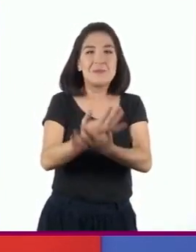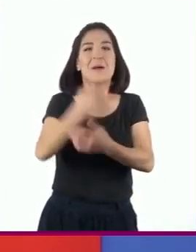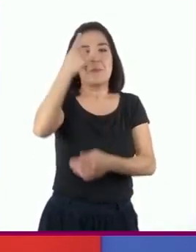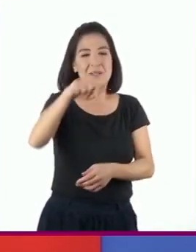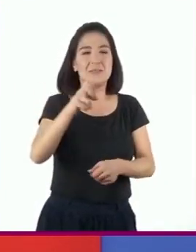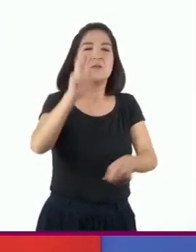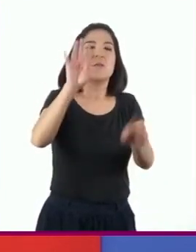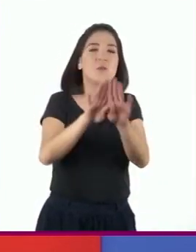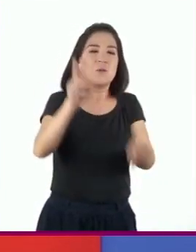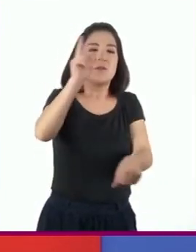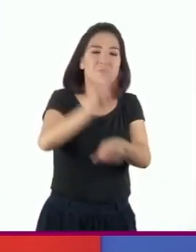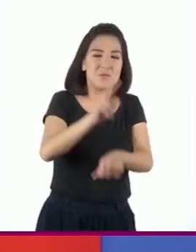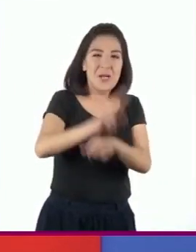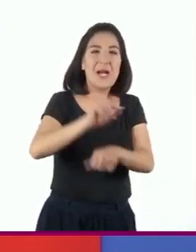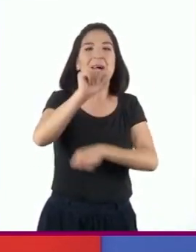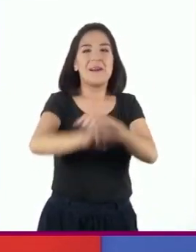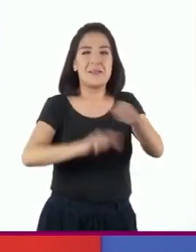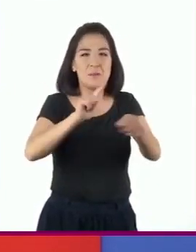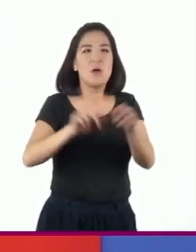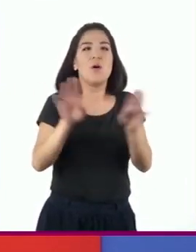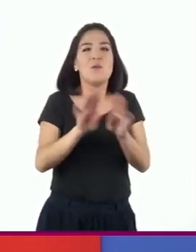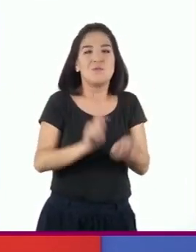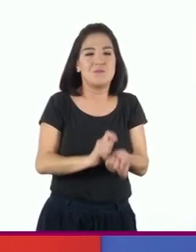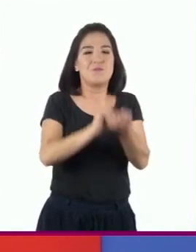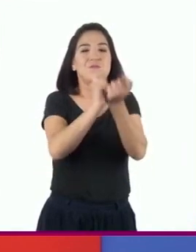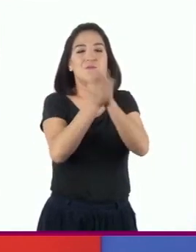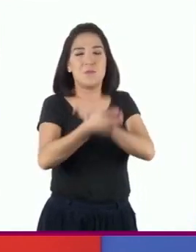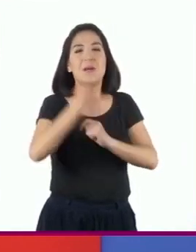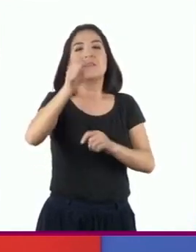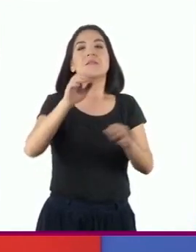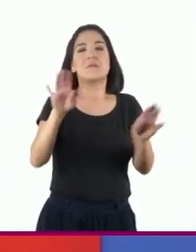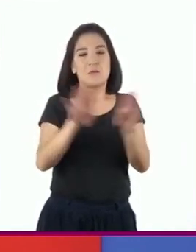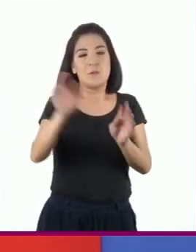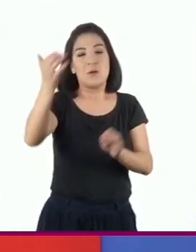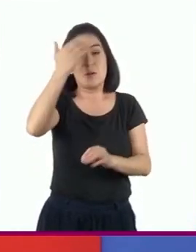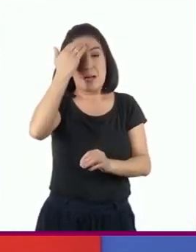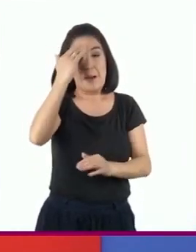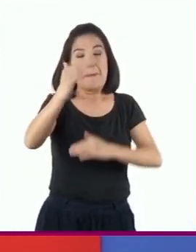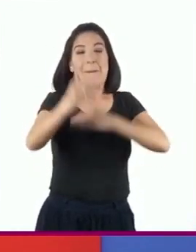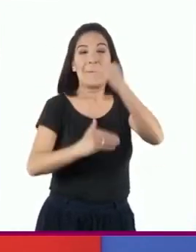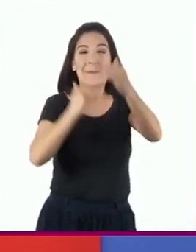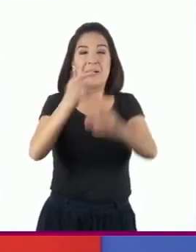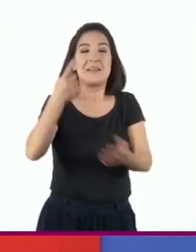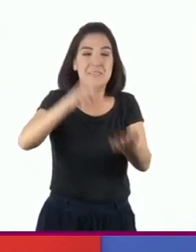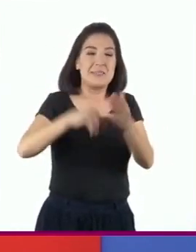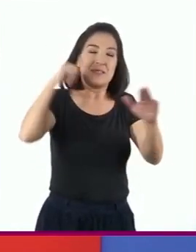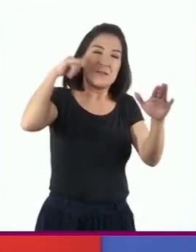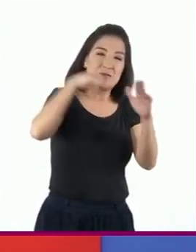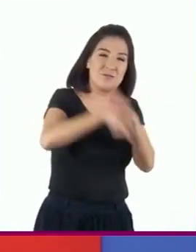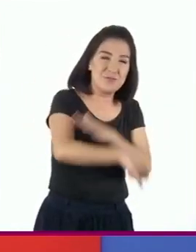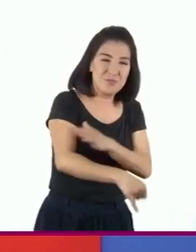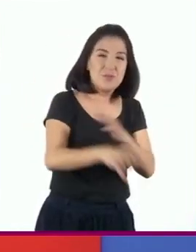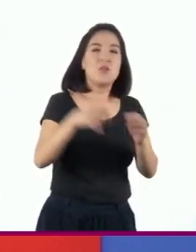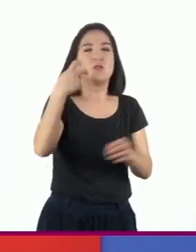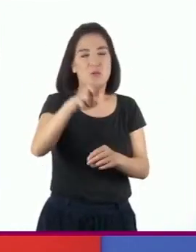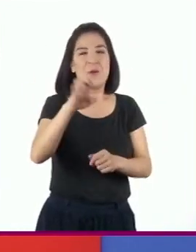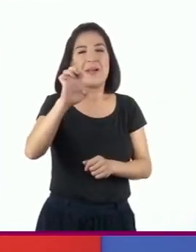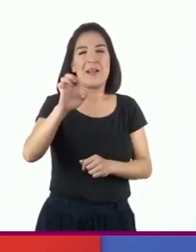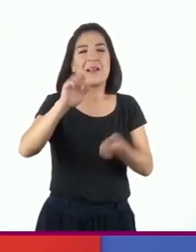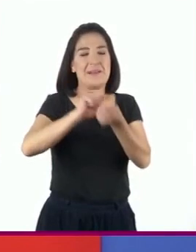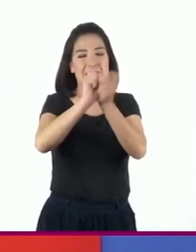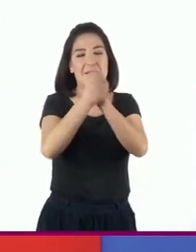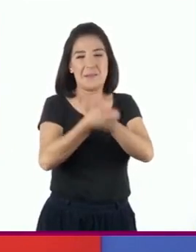especies de poblaciones vegetales y animales. La evidencia disponible sugiere que el cambio climático global